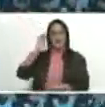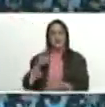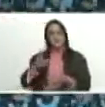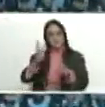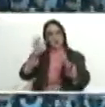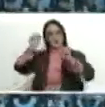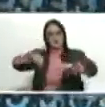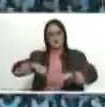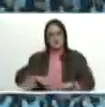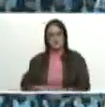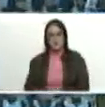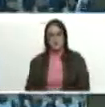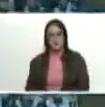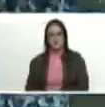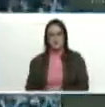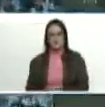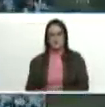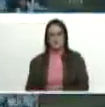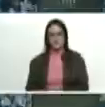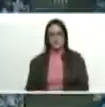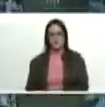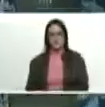Autorizado.